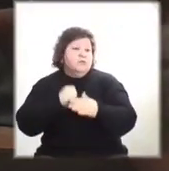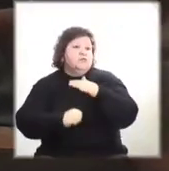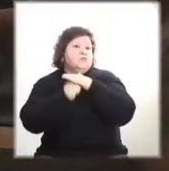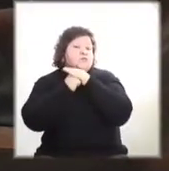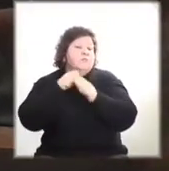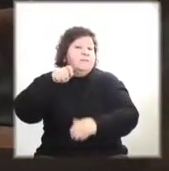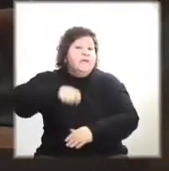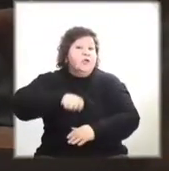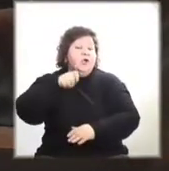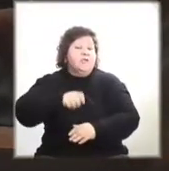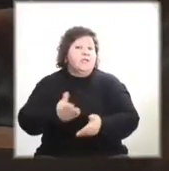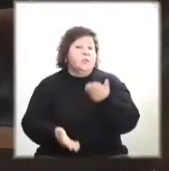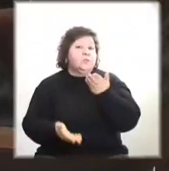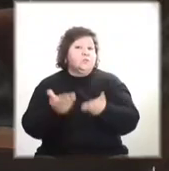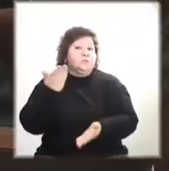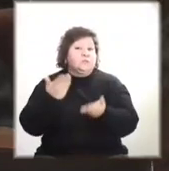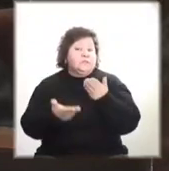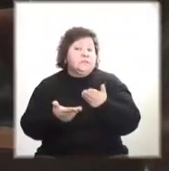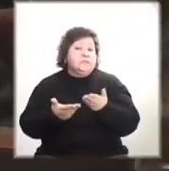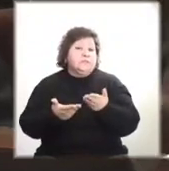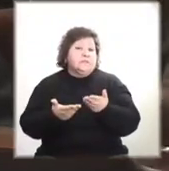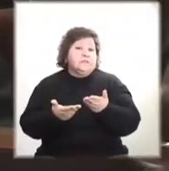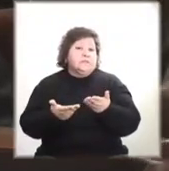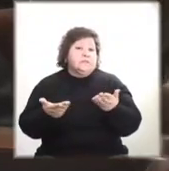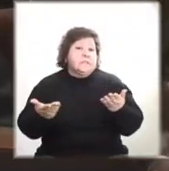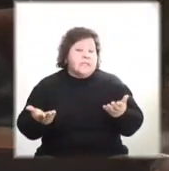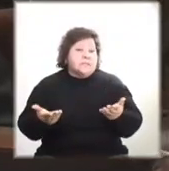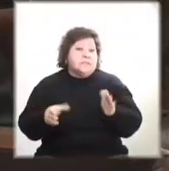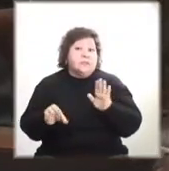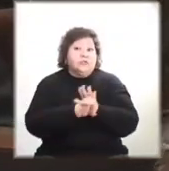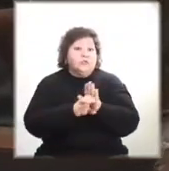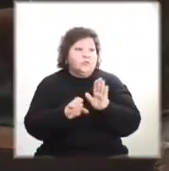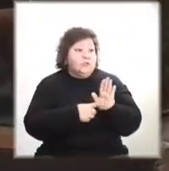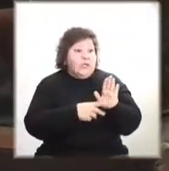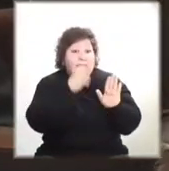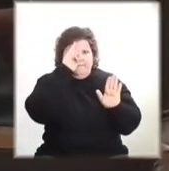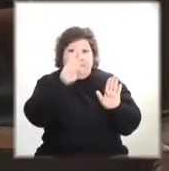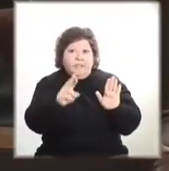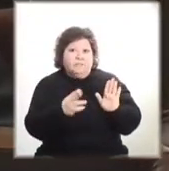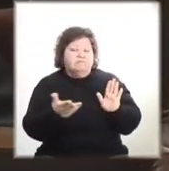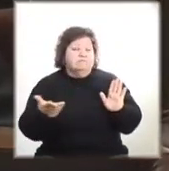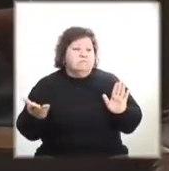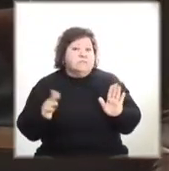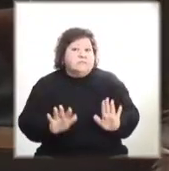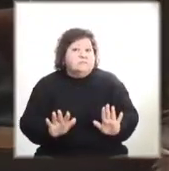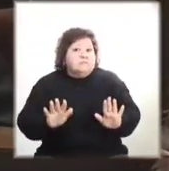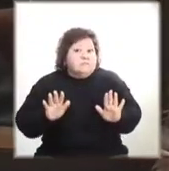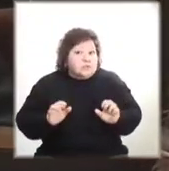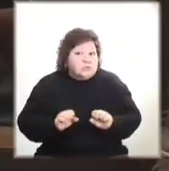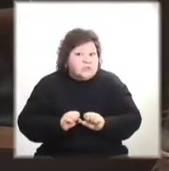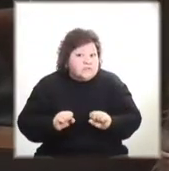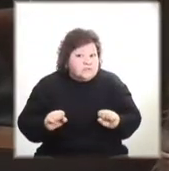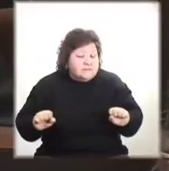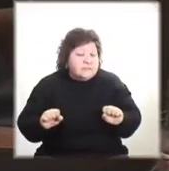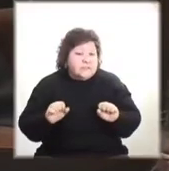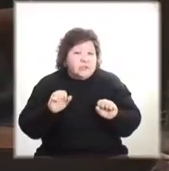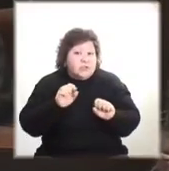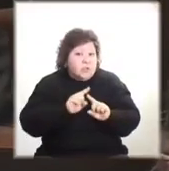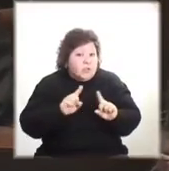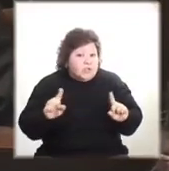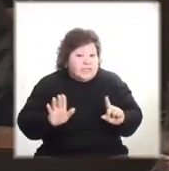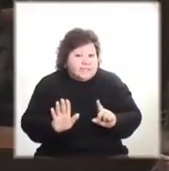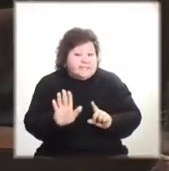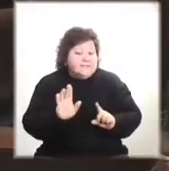que es constitucional, aunque yo crea que no lo es, y posiblemente no lo sea, voy a seguir esa